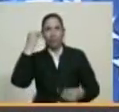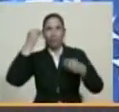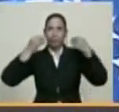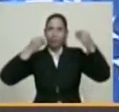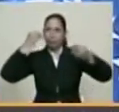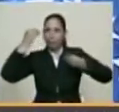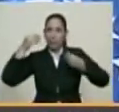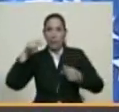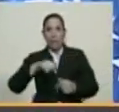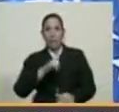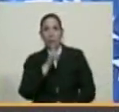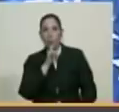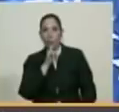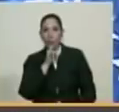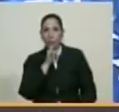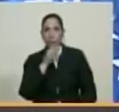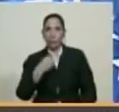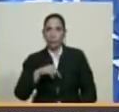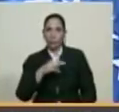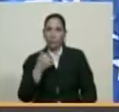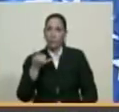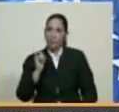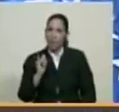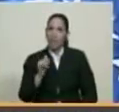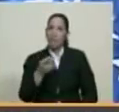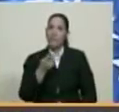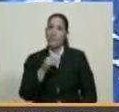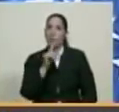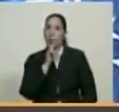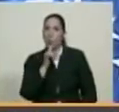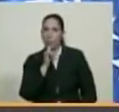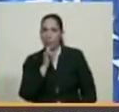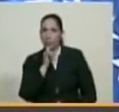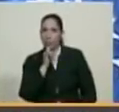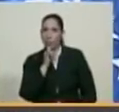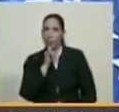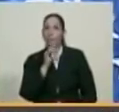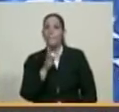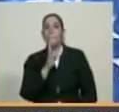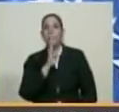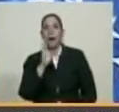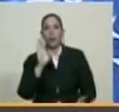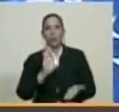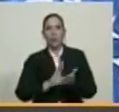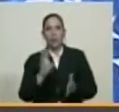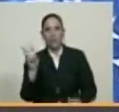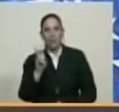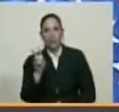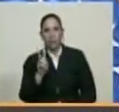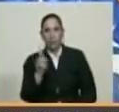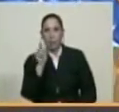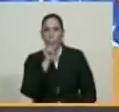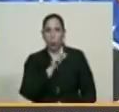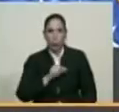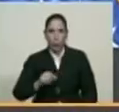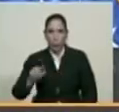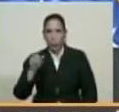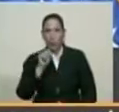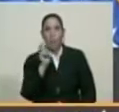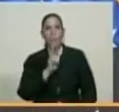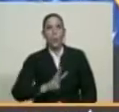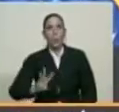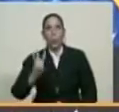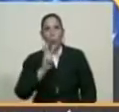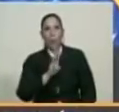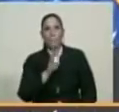que le estamos comunicando hoy, tenemos varios canales de información, tenemos las redes sociales del Banco Central de Venezuela, tenemos la página web del Banco